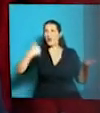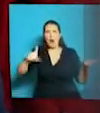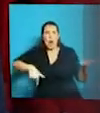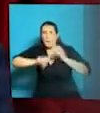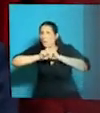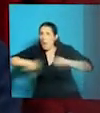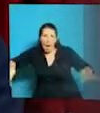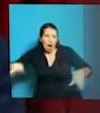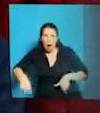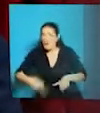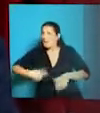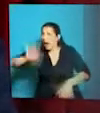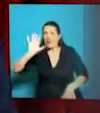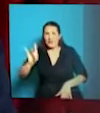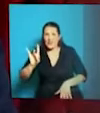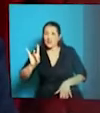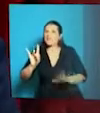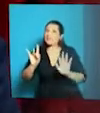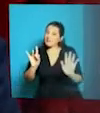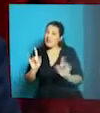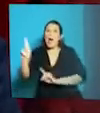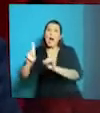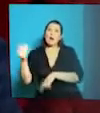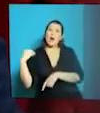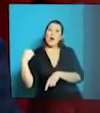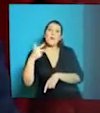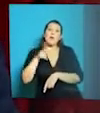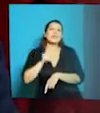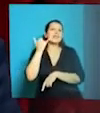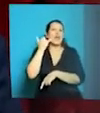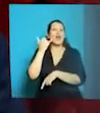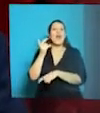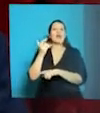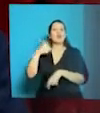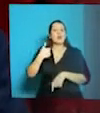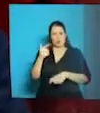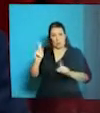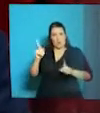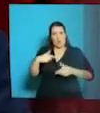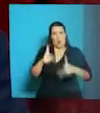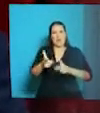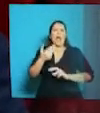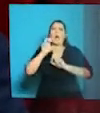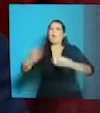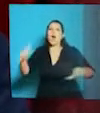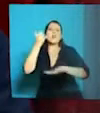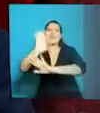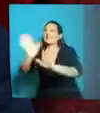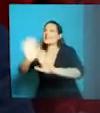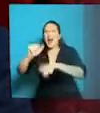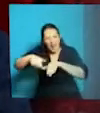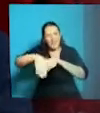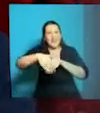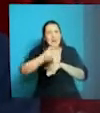y que se está desarrollando. Entonces digo, eso es la corrupción y yo no quiero hacer campaña en contra de, pero sí me parece